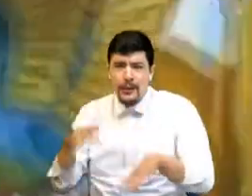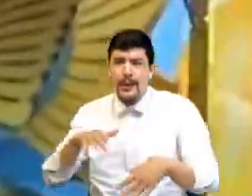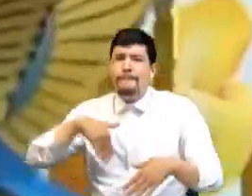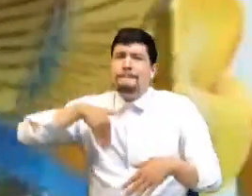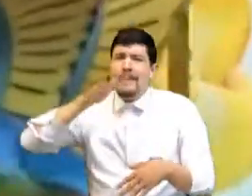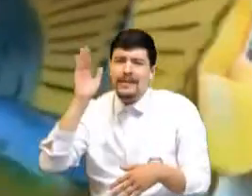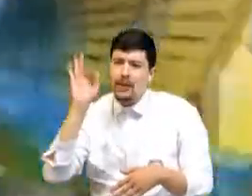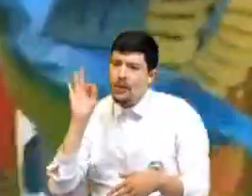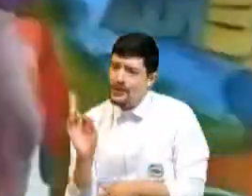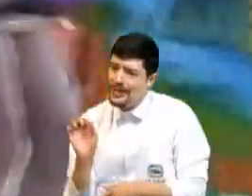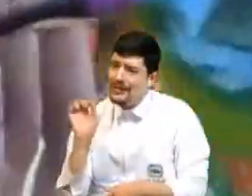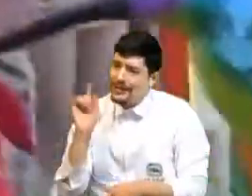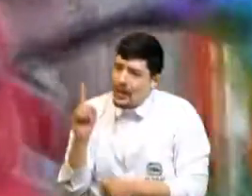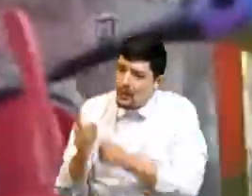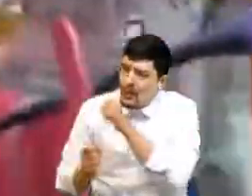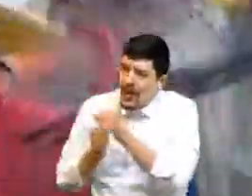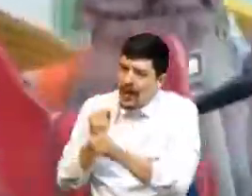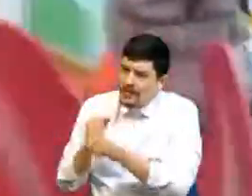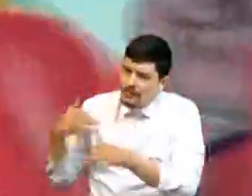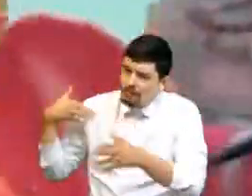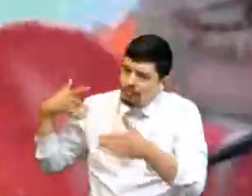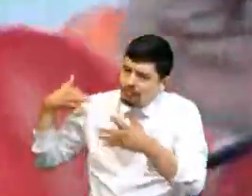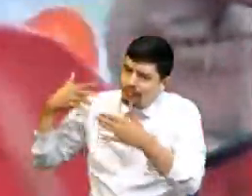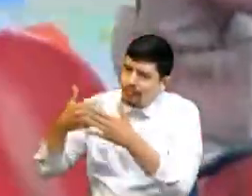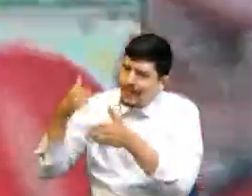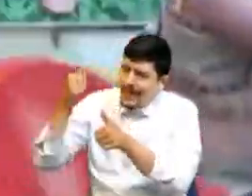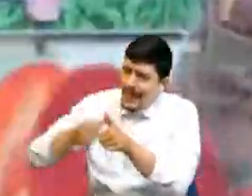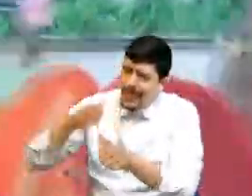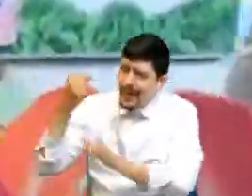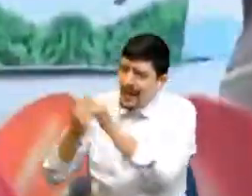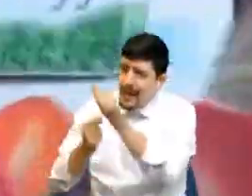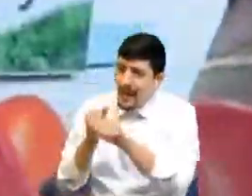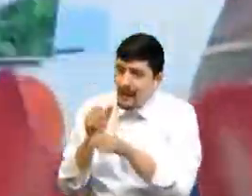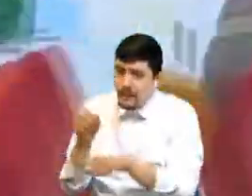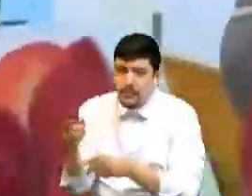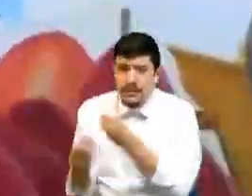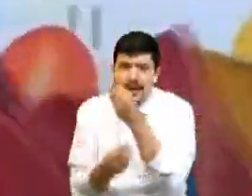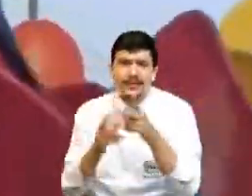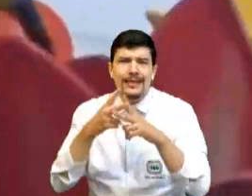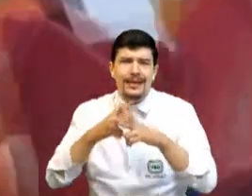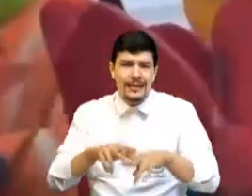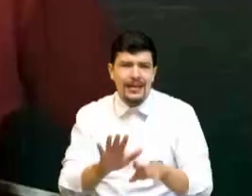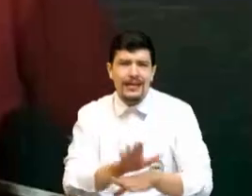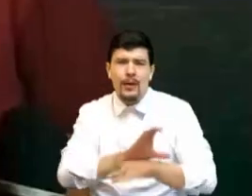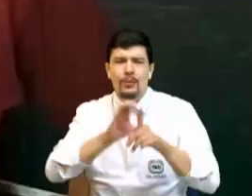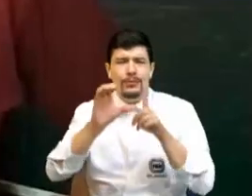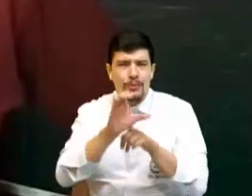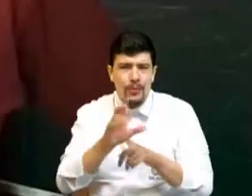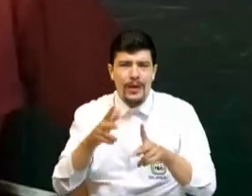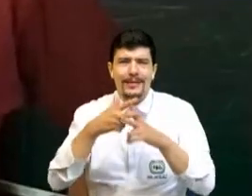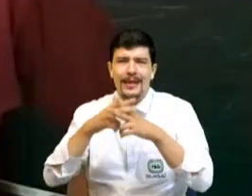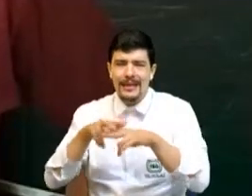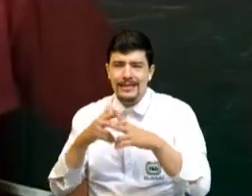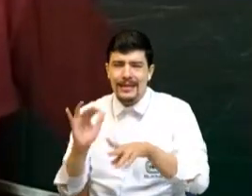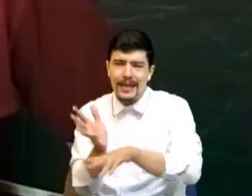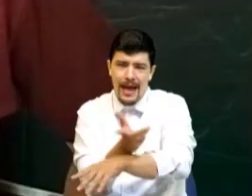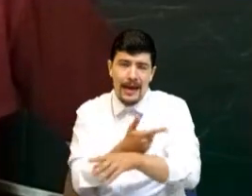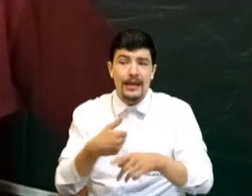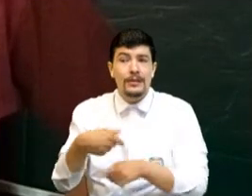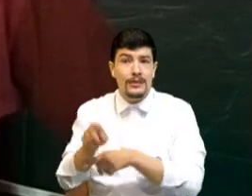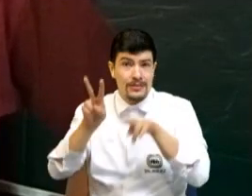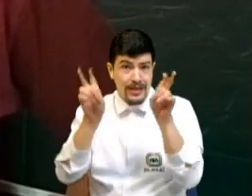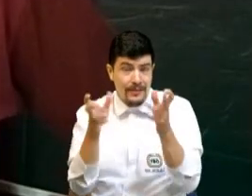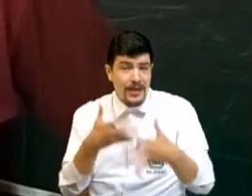años, este carnaval del oriente colombiano, festival folclórico, taller de artes, muy importante para lo que tiene que ver